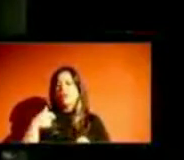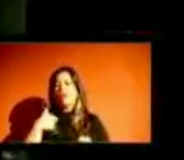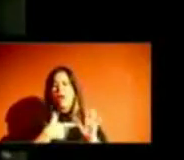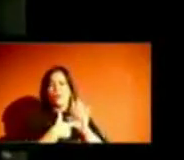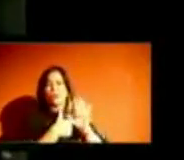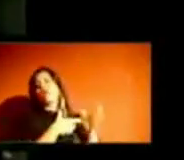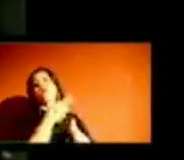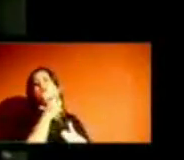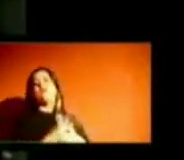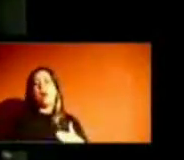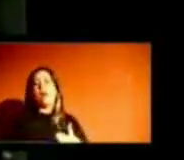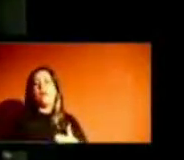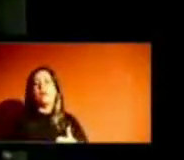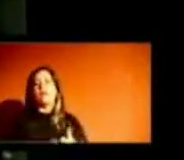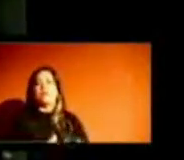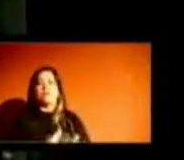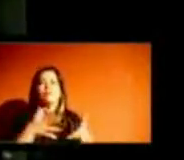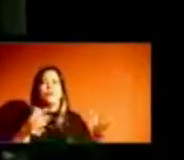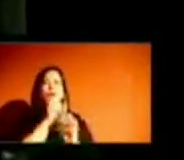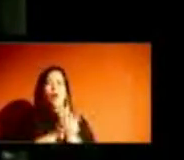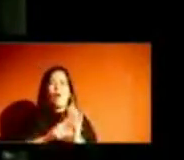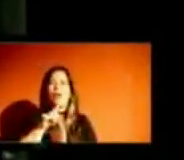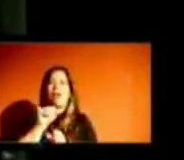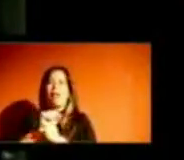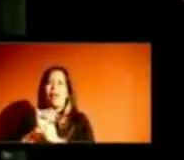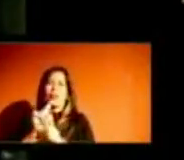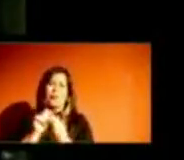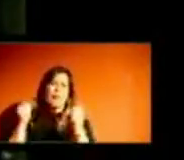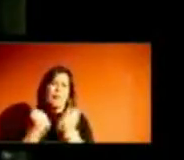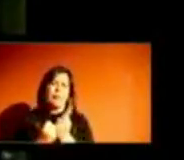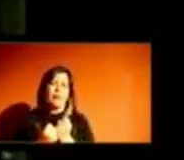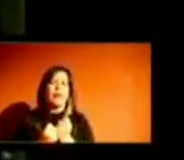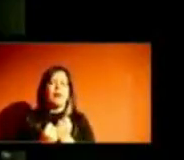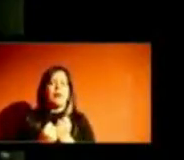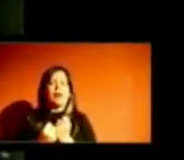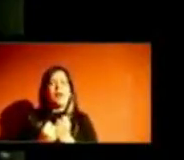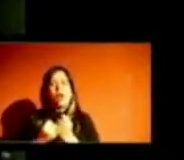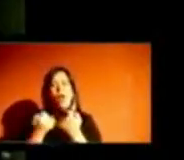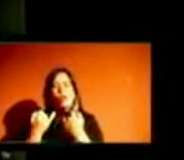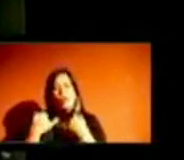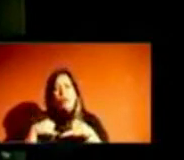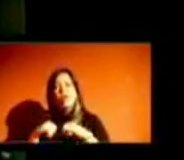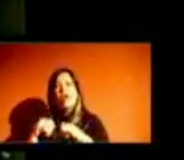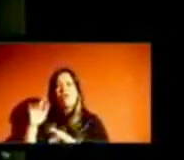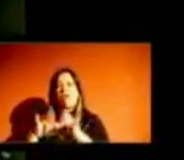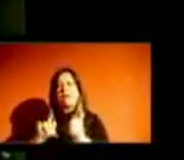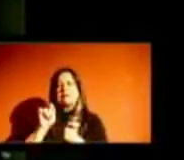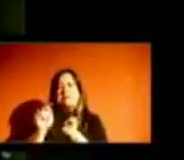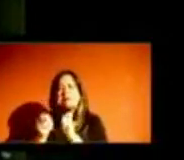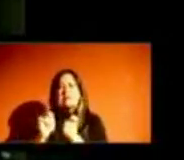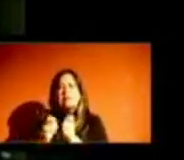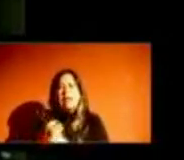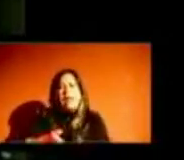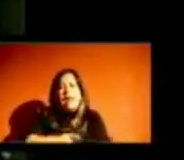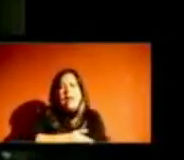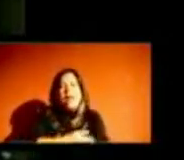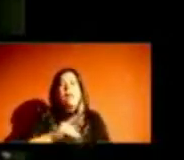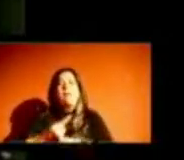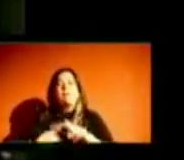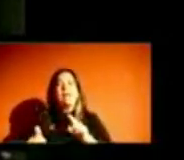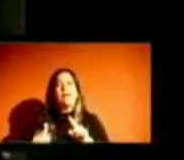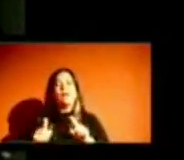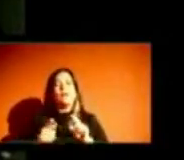resultado de largas horas de trabajo del equipo. Sabemos que aún queda continuar perfeccionando el sistema, pero hoy